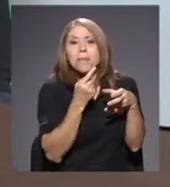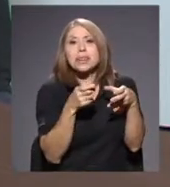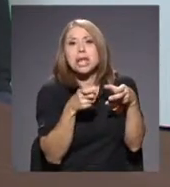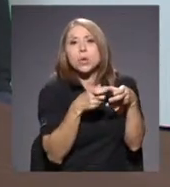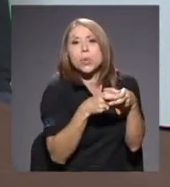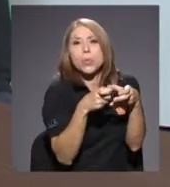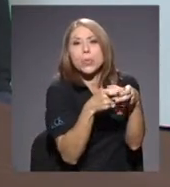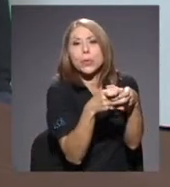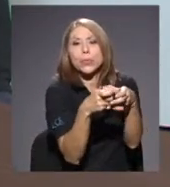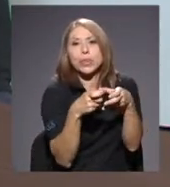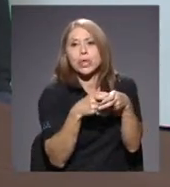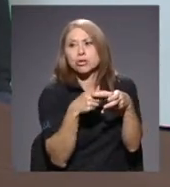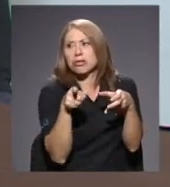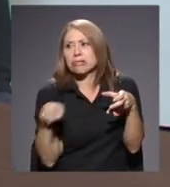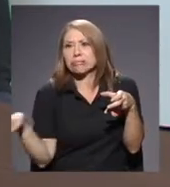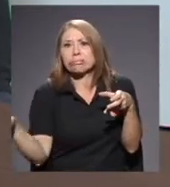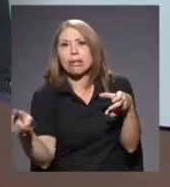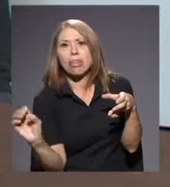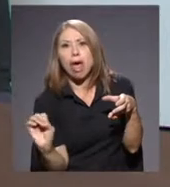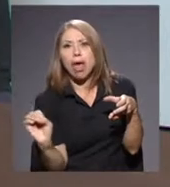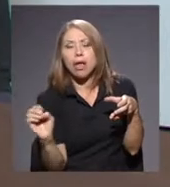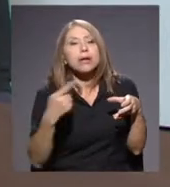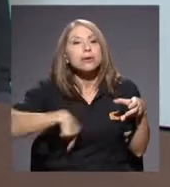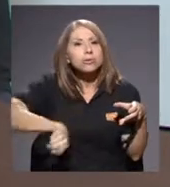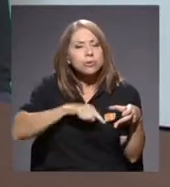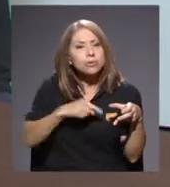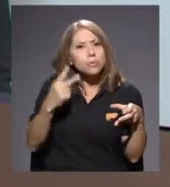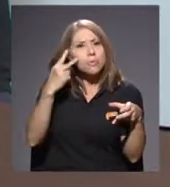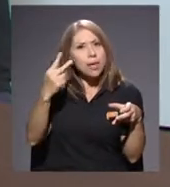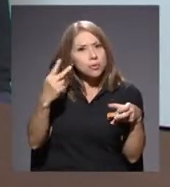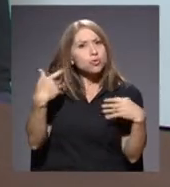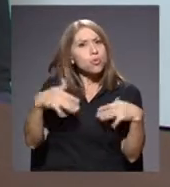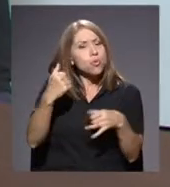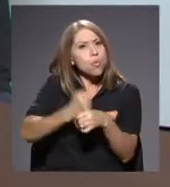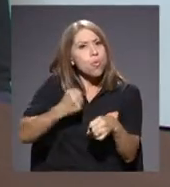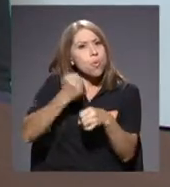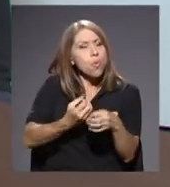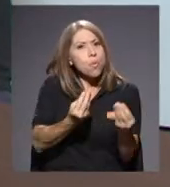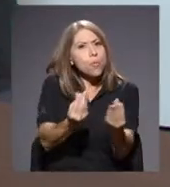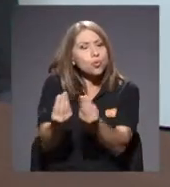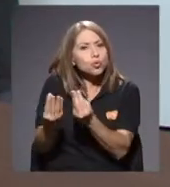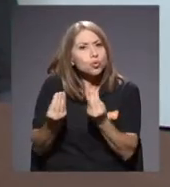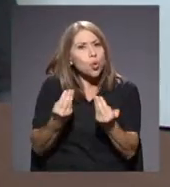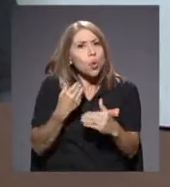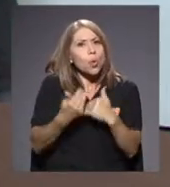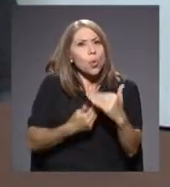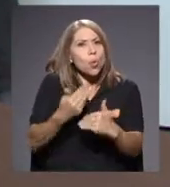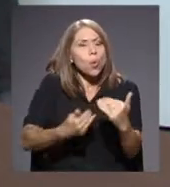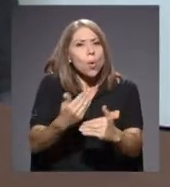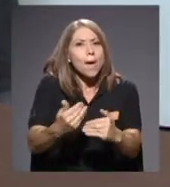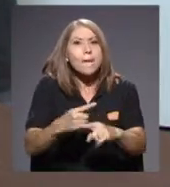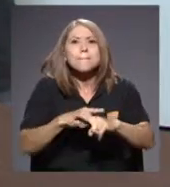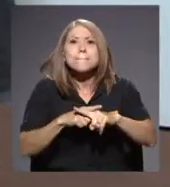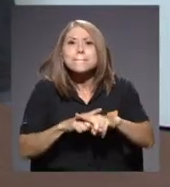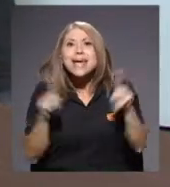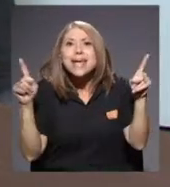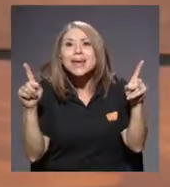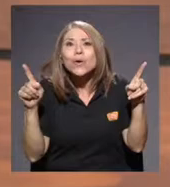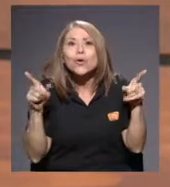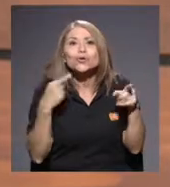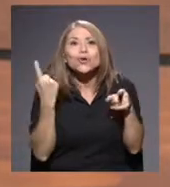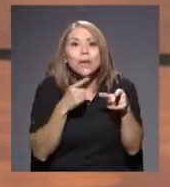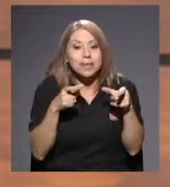lo largo de la historia, la producción nuestra se mantiene creciendo bastante, pero también cada vez se va concentrando en menos